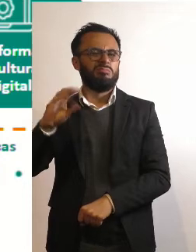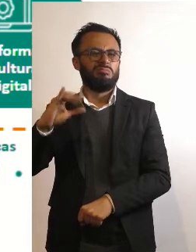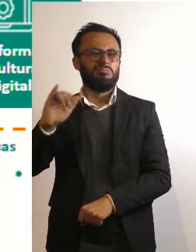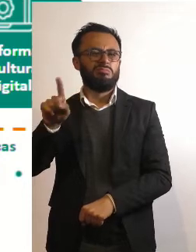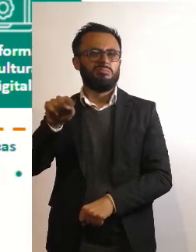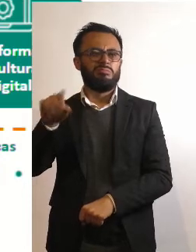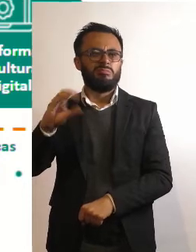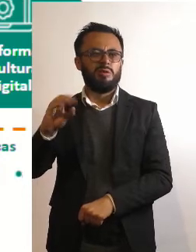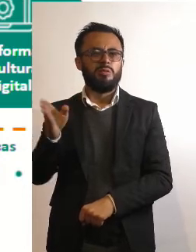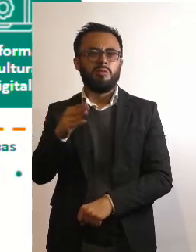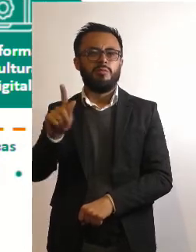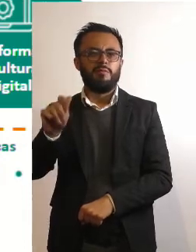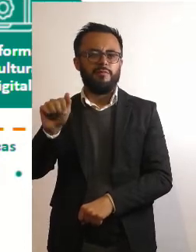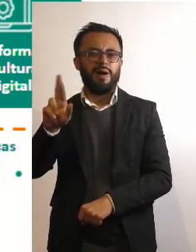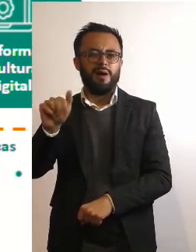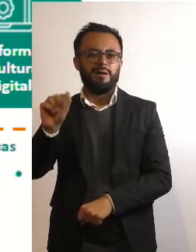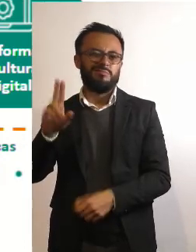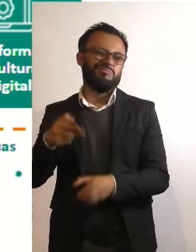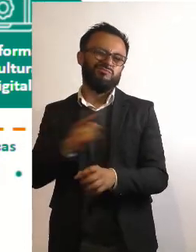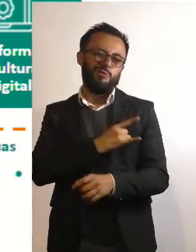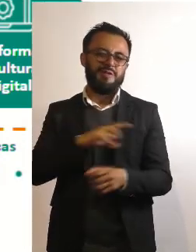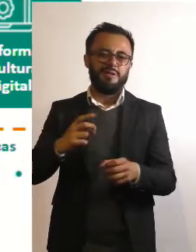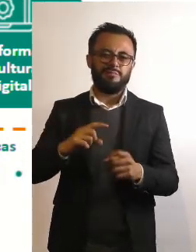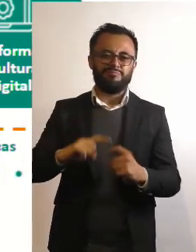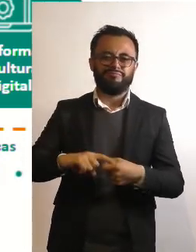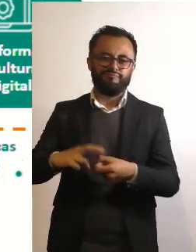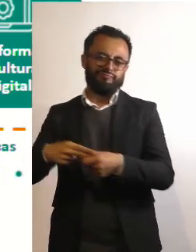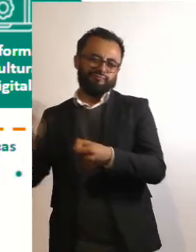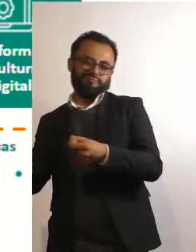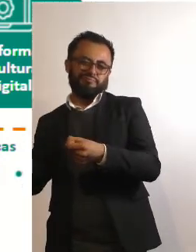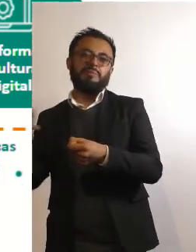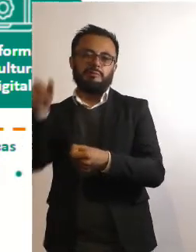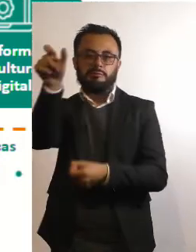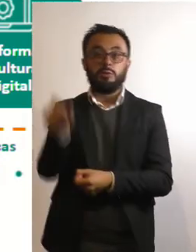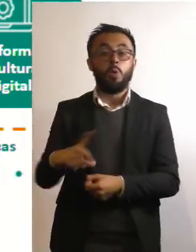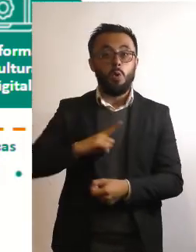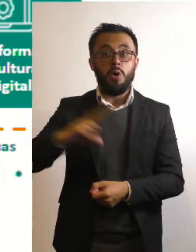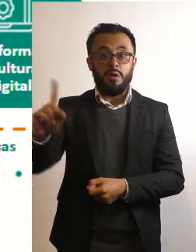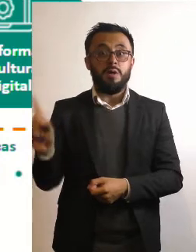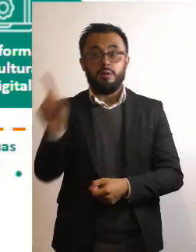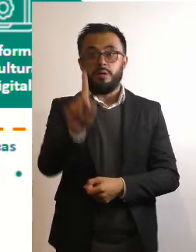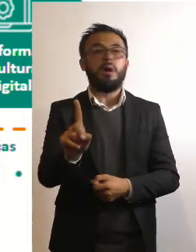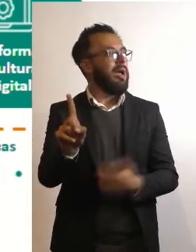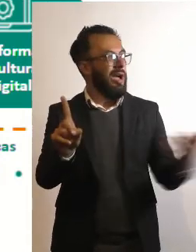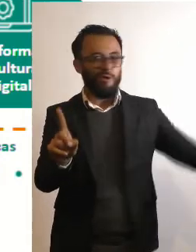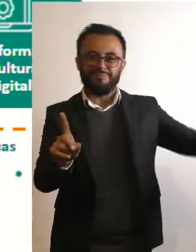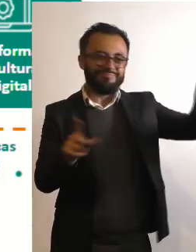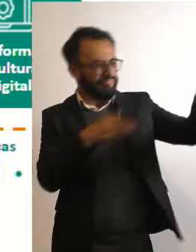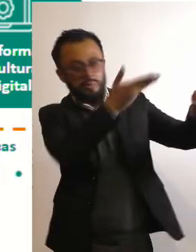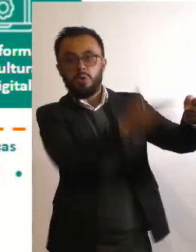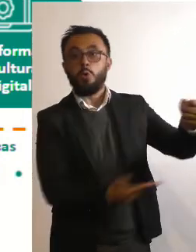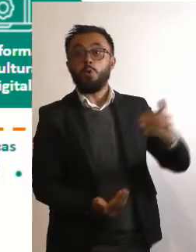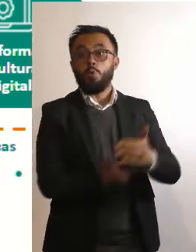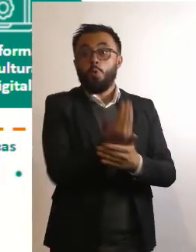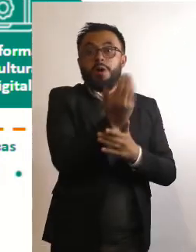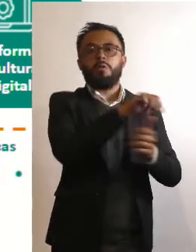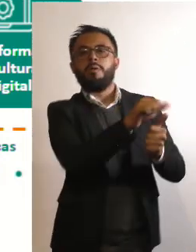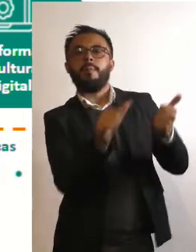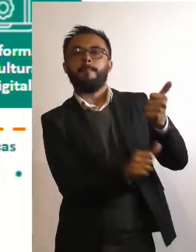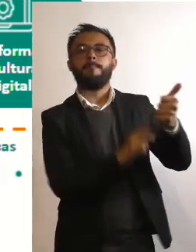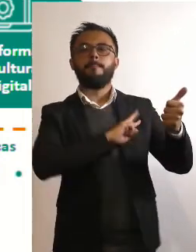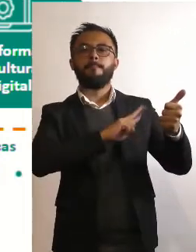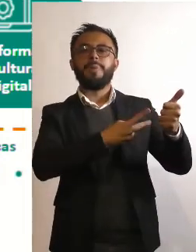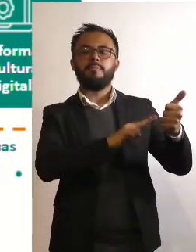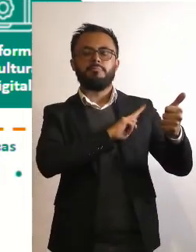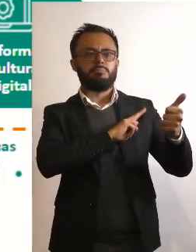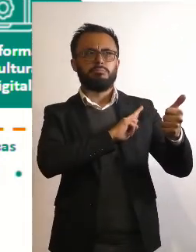en la universidad, y que precisamente tenemos aquí a nuestro nuevo vicerrector administrativo, el doctor Ricardo Gutiérrez. Se los